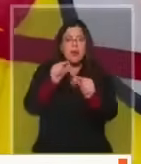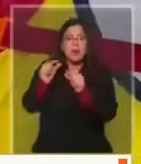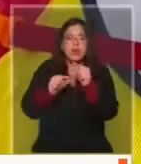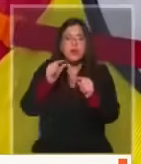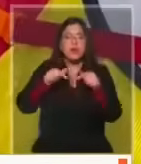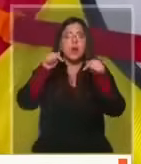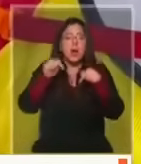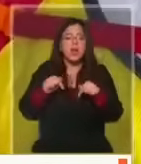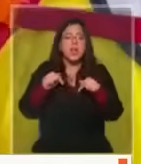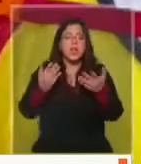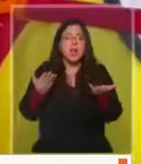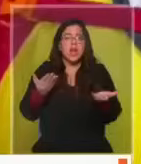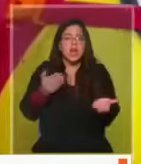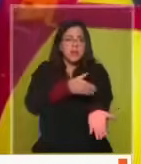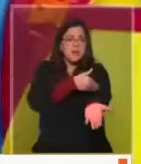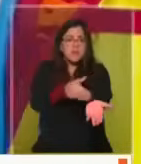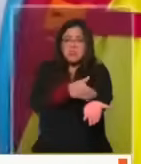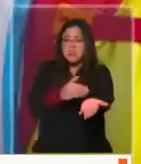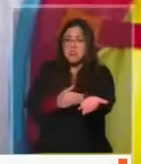ningún aporte millonario, nada.